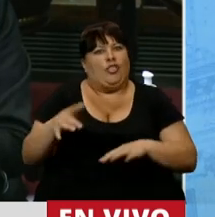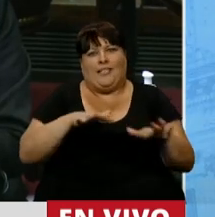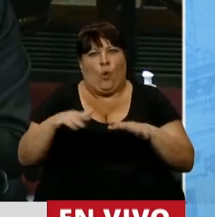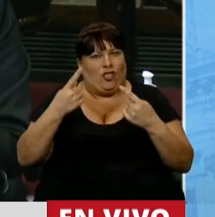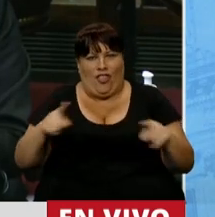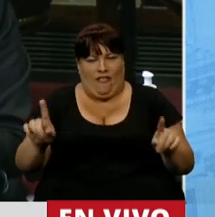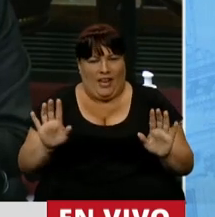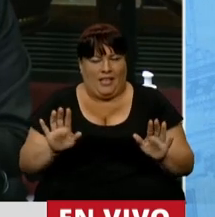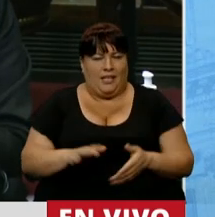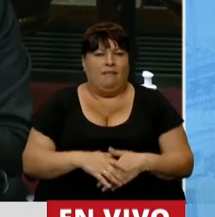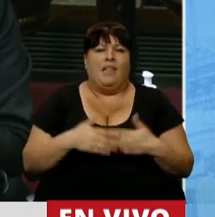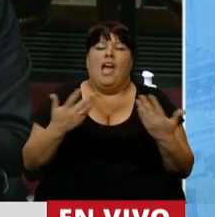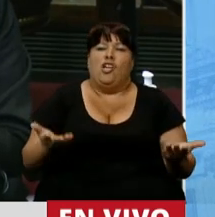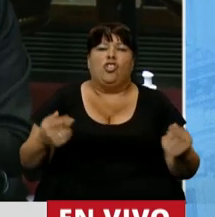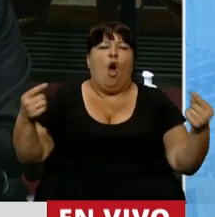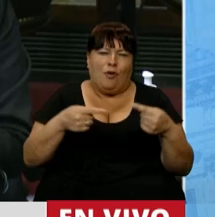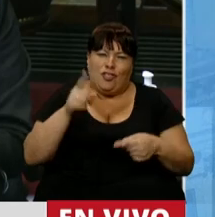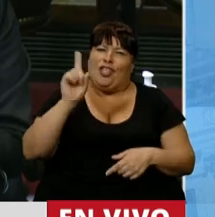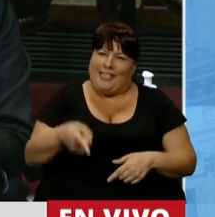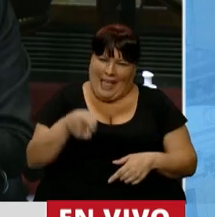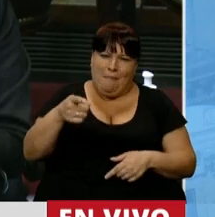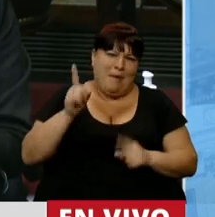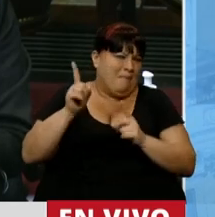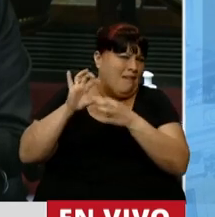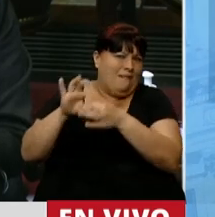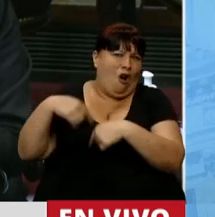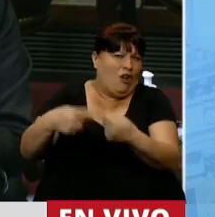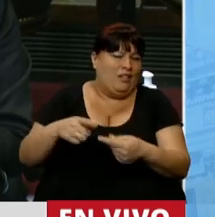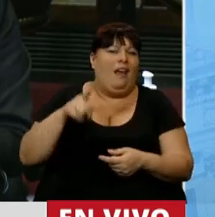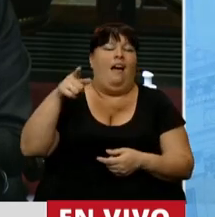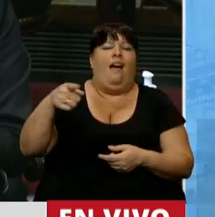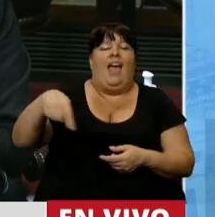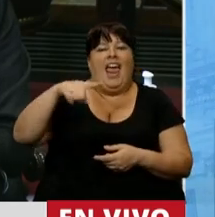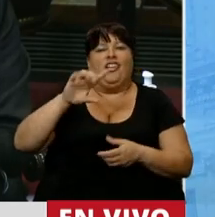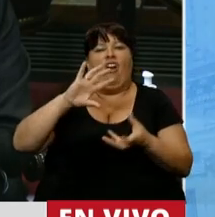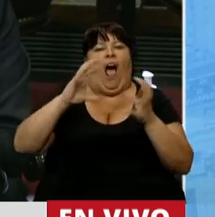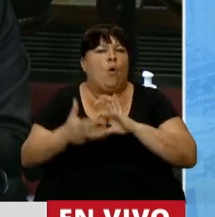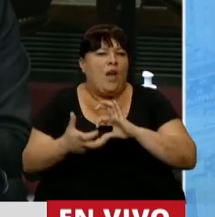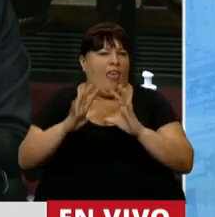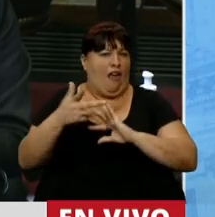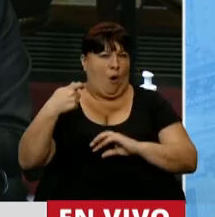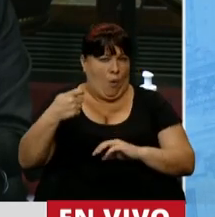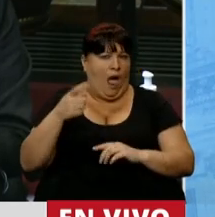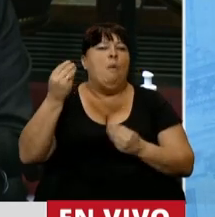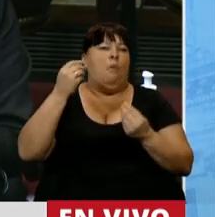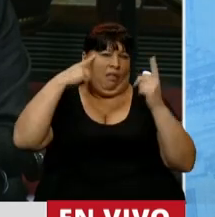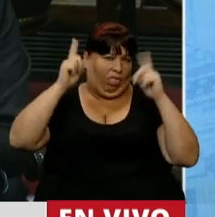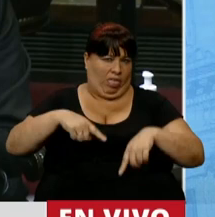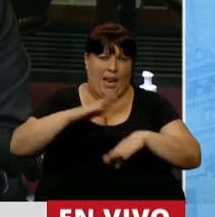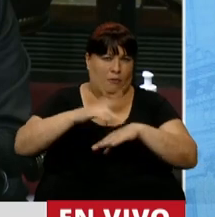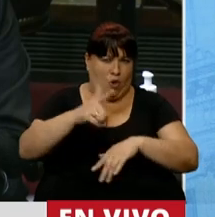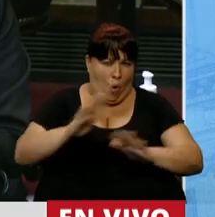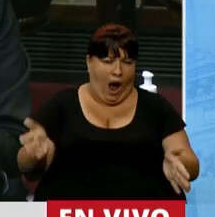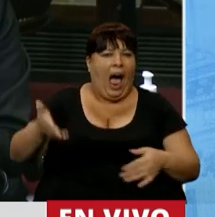y en otra situación. Entonces, la oposición también ha sido consecuente, porque no solamente rompieron el sistema, primero con irresponsabilidad,